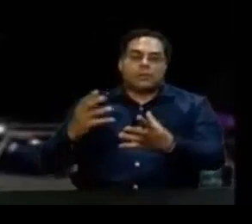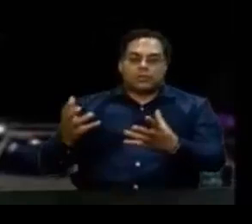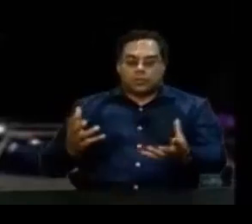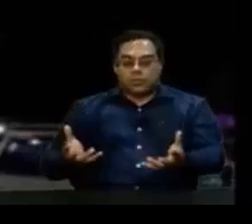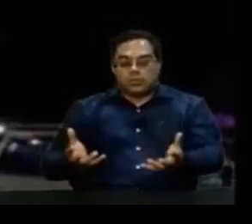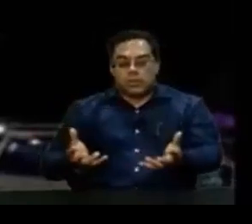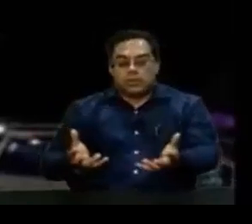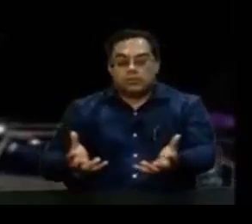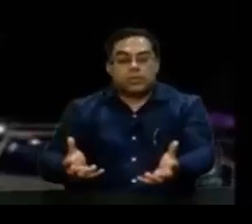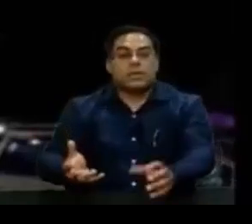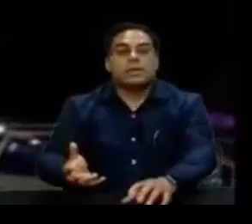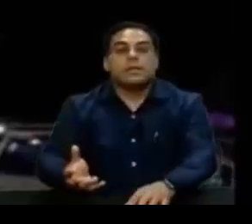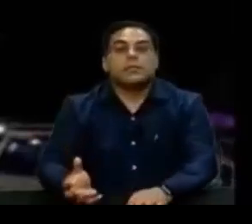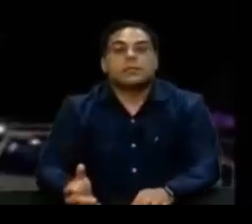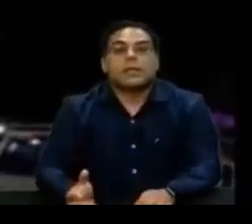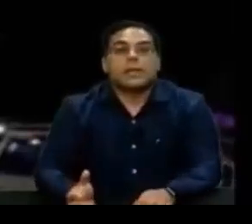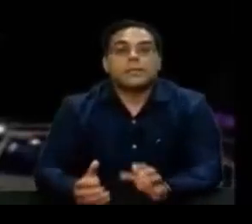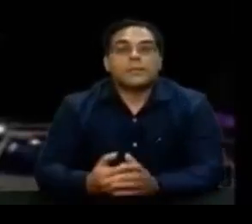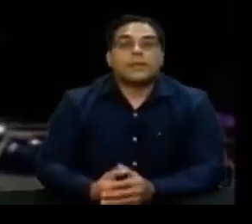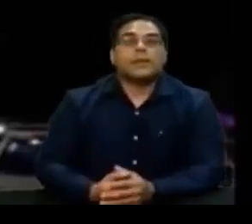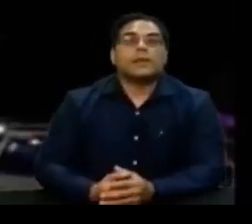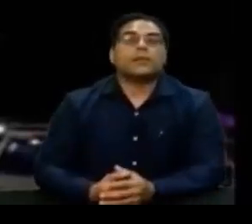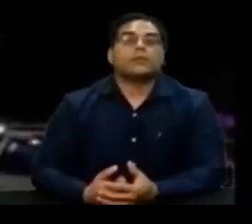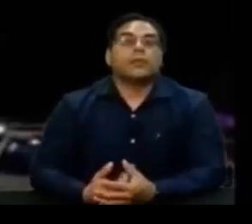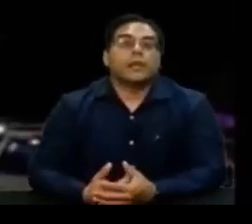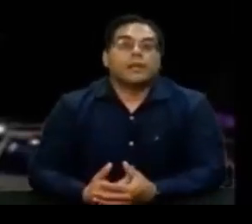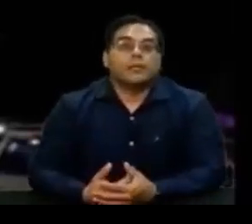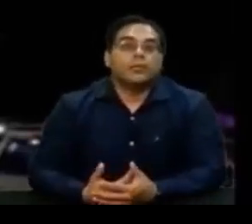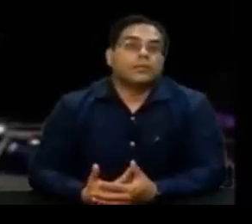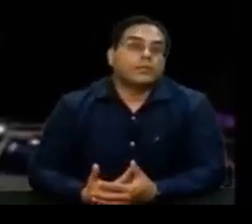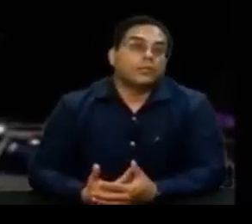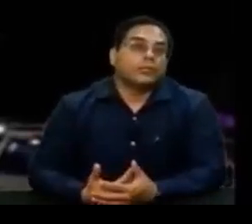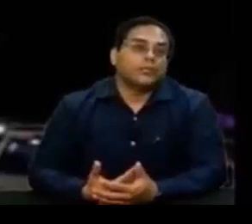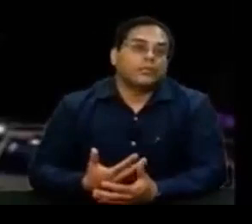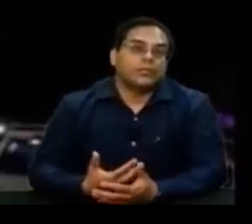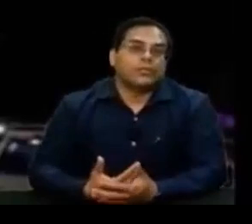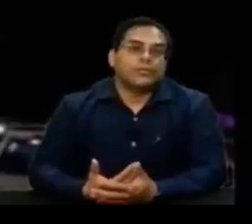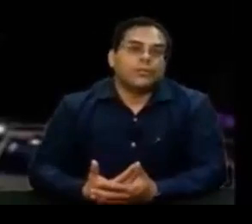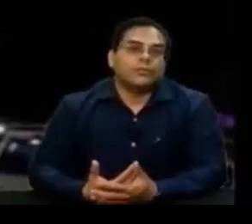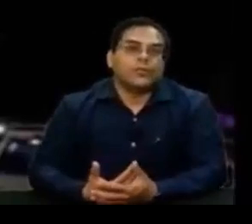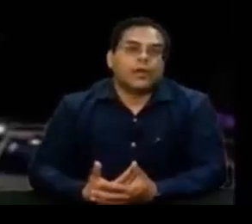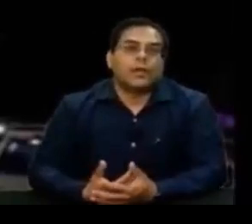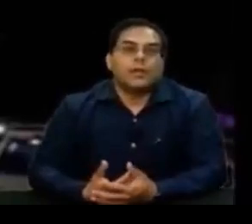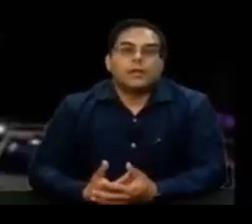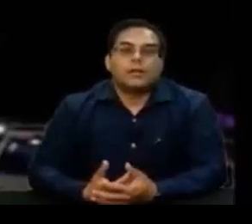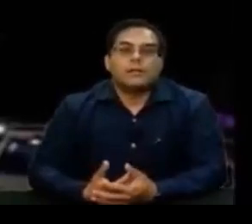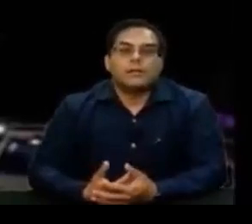saber dónde tenemos que reconstruir, tenemos que conocer el bútres, que el bútres son las zonas donde podemos